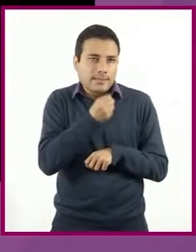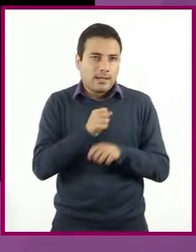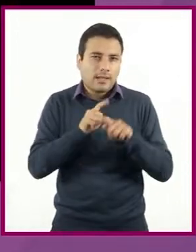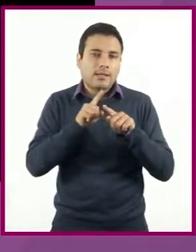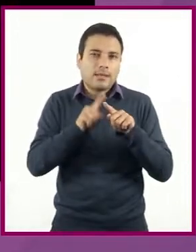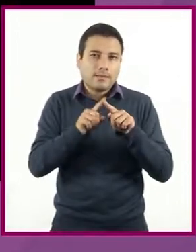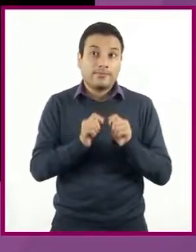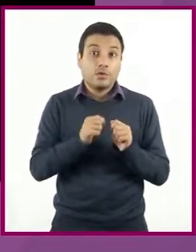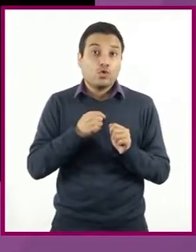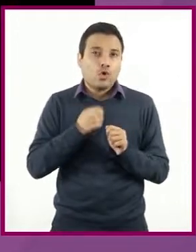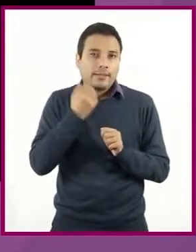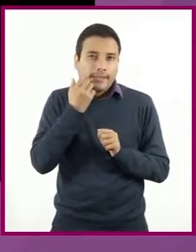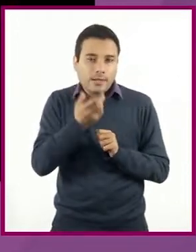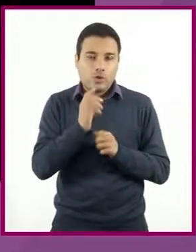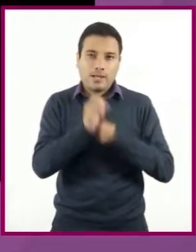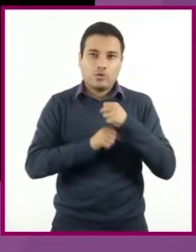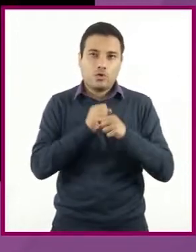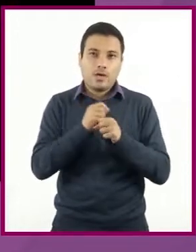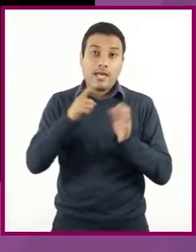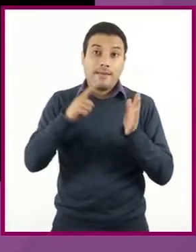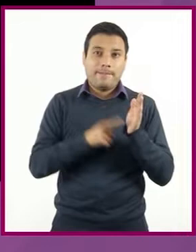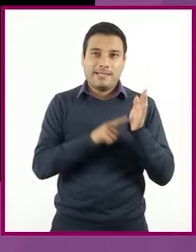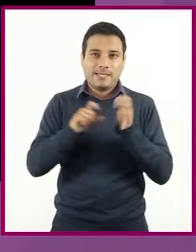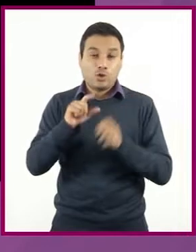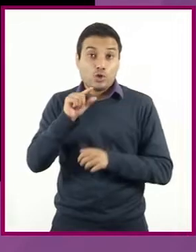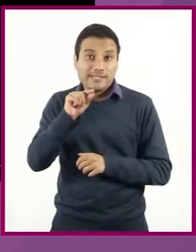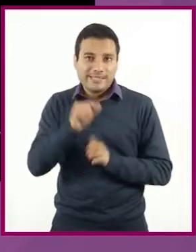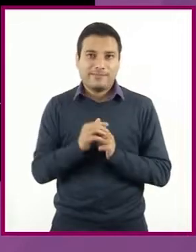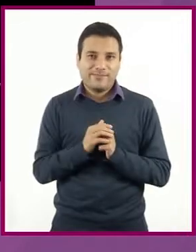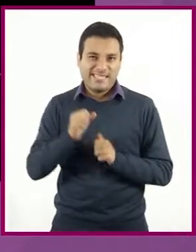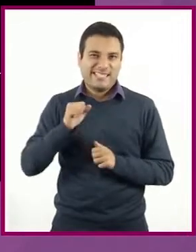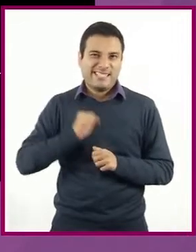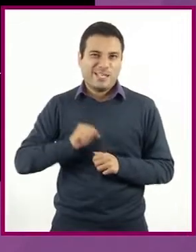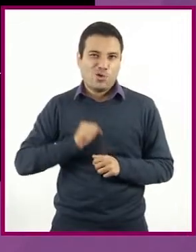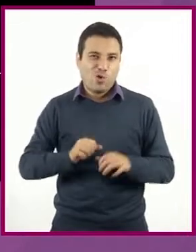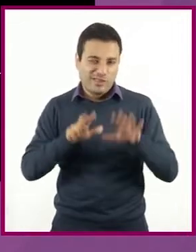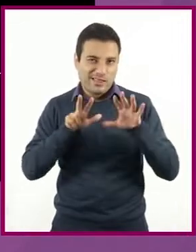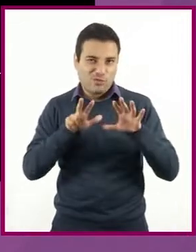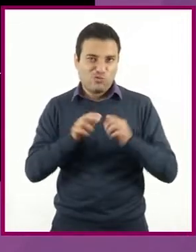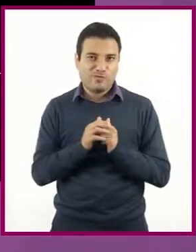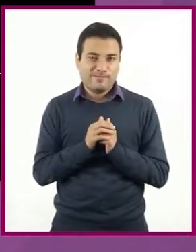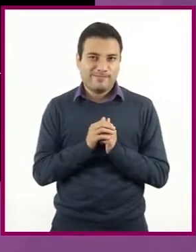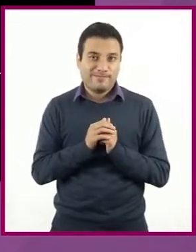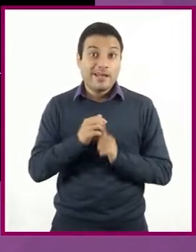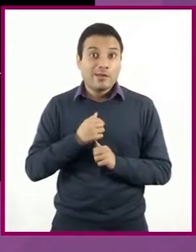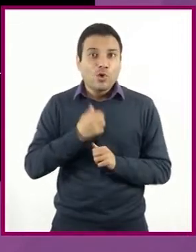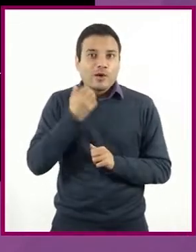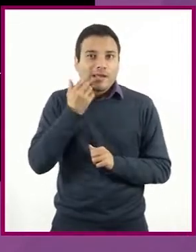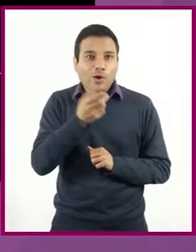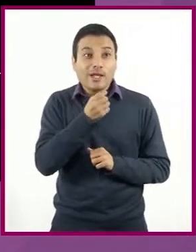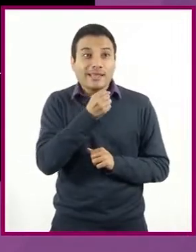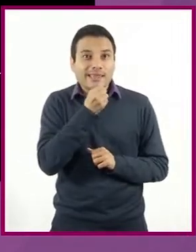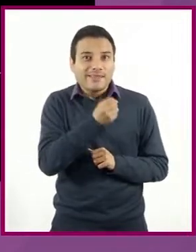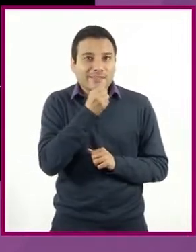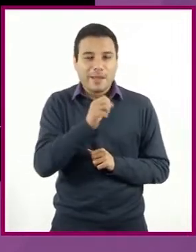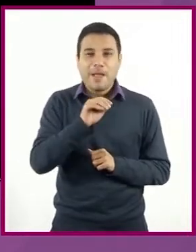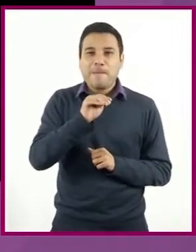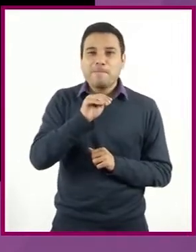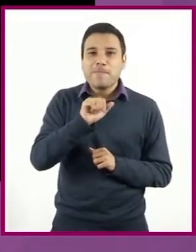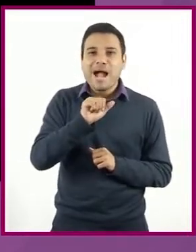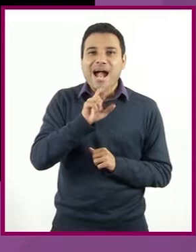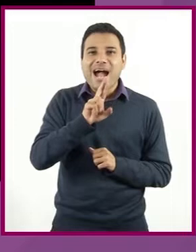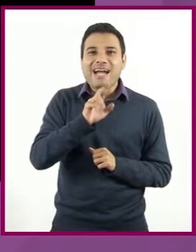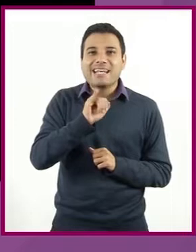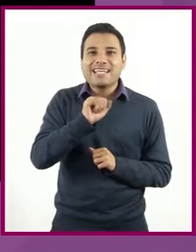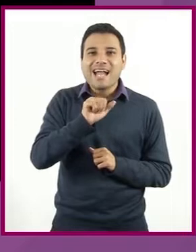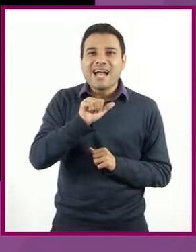Yo regresaría a 1770, siglo XVIII, y me gustaría entrevistar a María Antonieta, quien se casó a